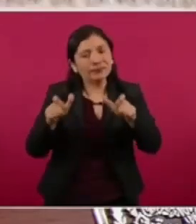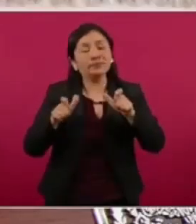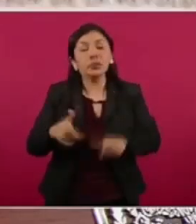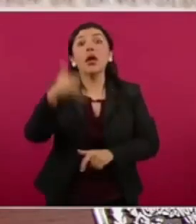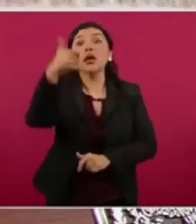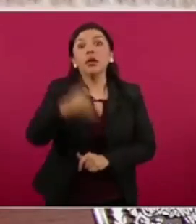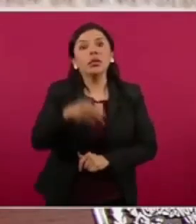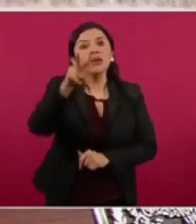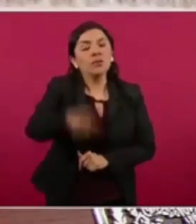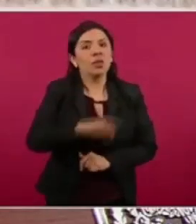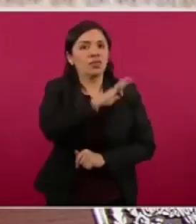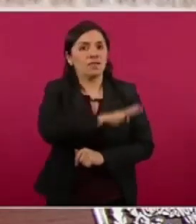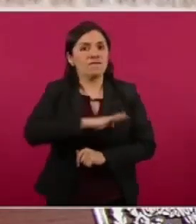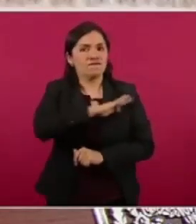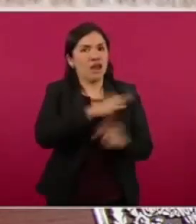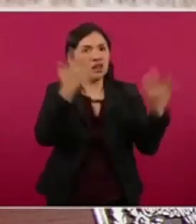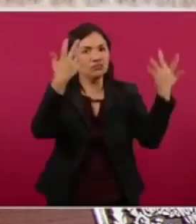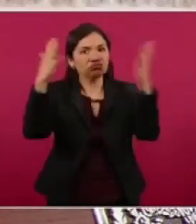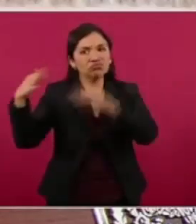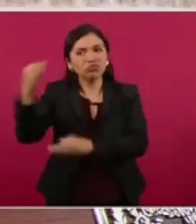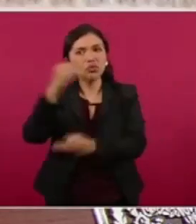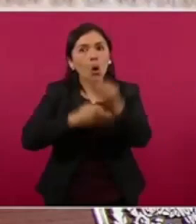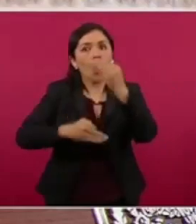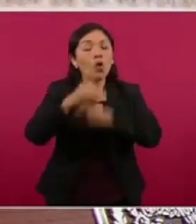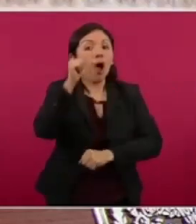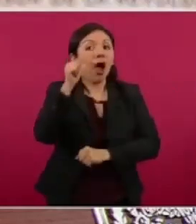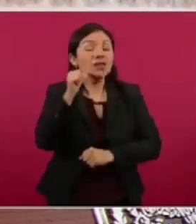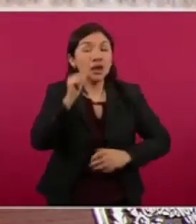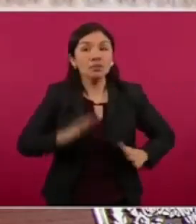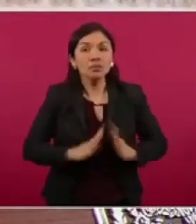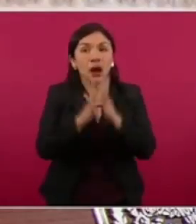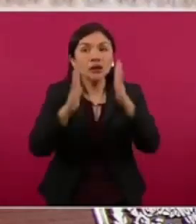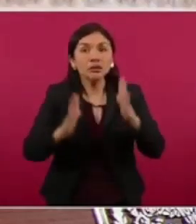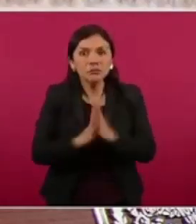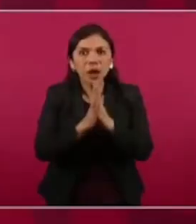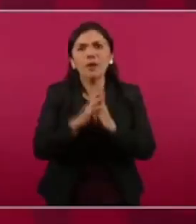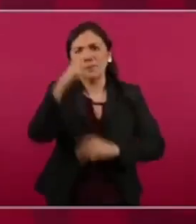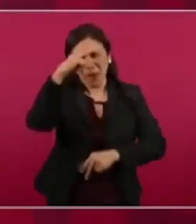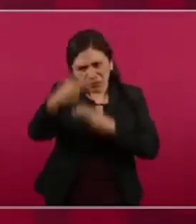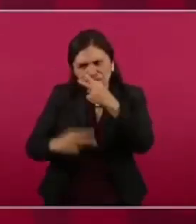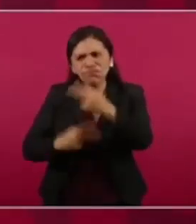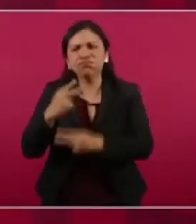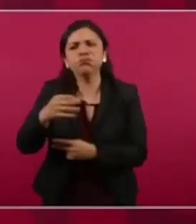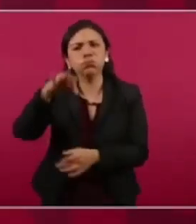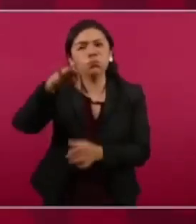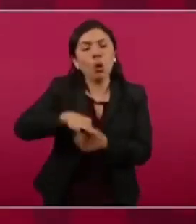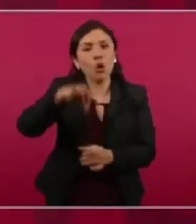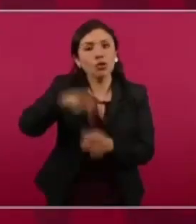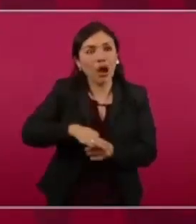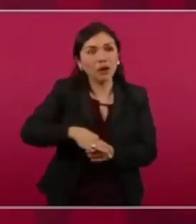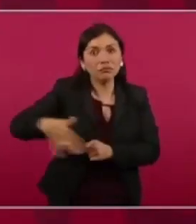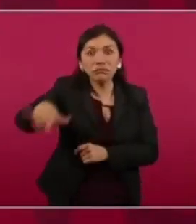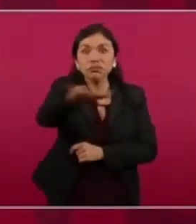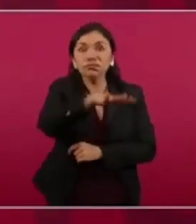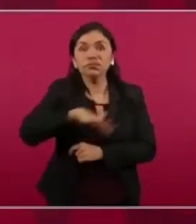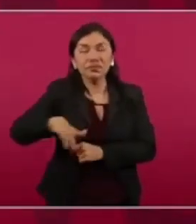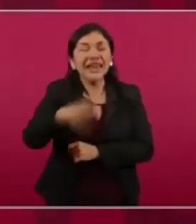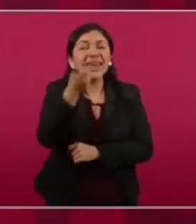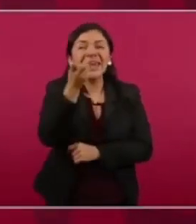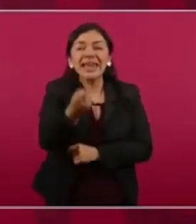a todos los que participaron, que salieron a votar, porque